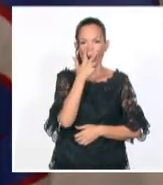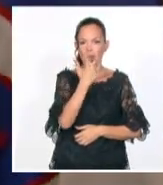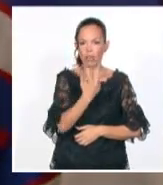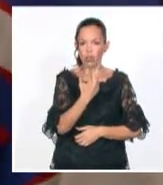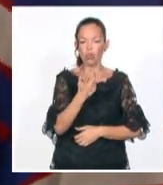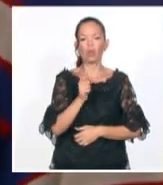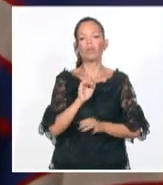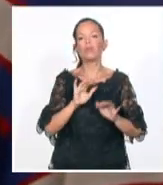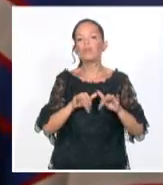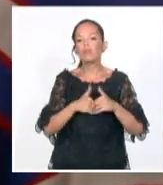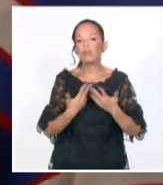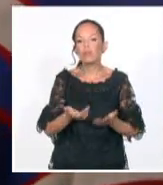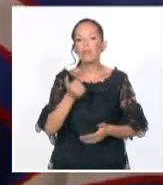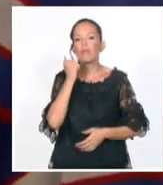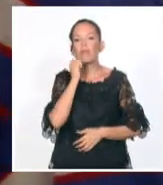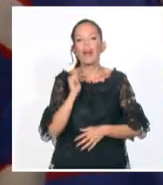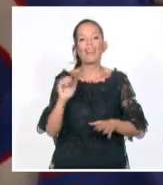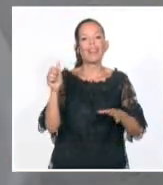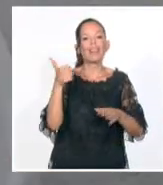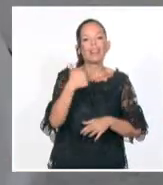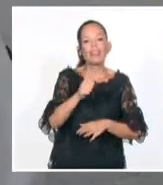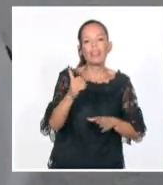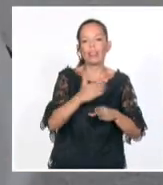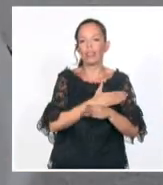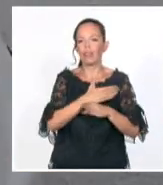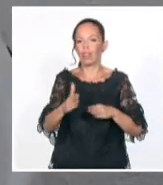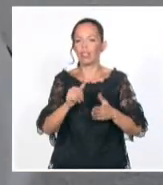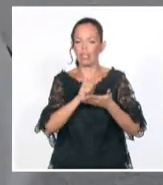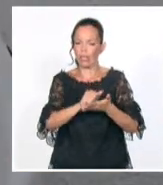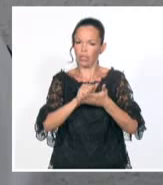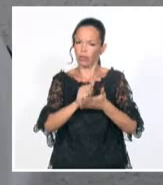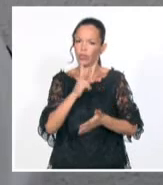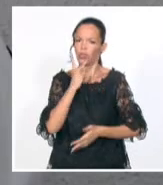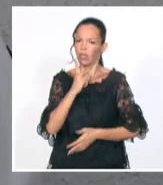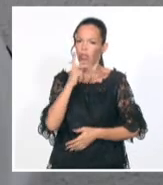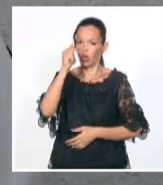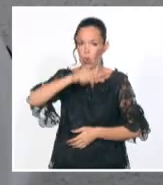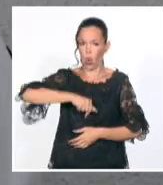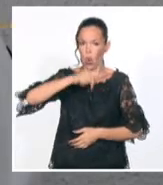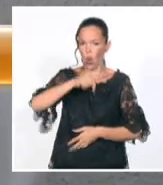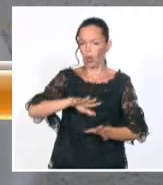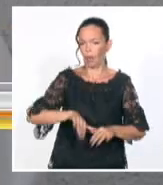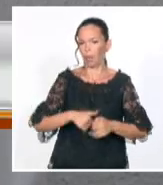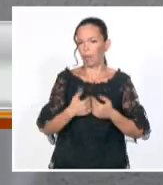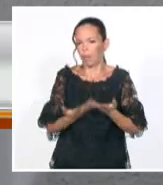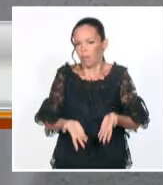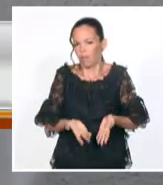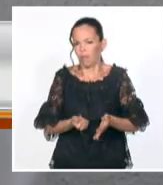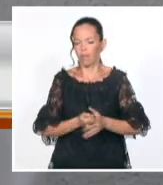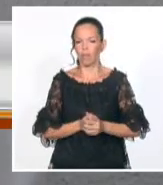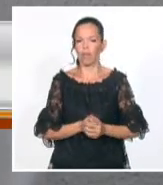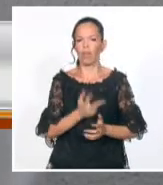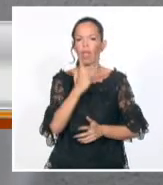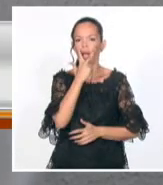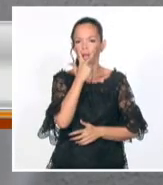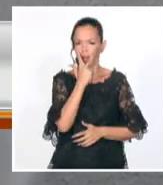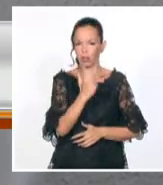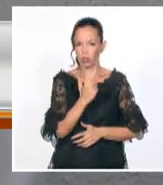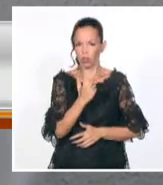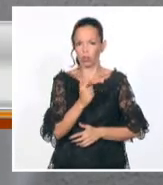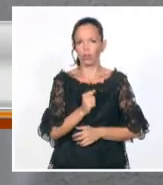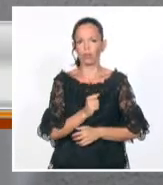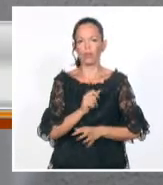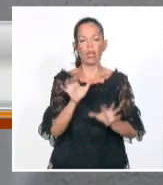con más de una decena de servicios. Lo que estamos haciendo el día de hoy es realizar una atención especial e